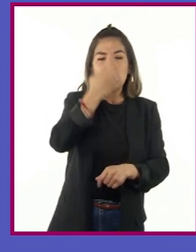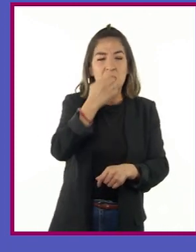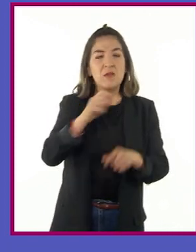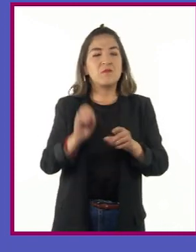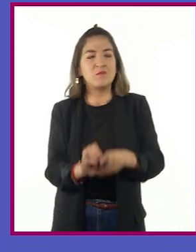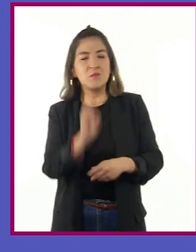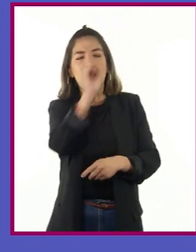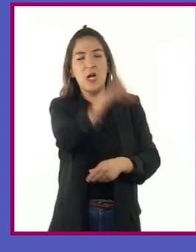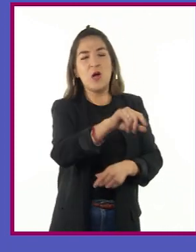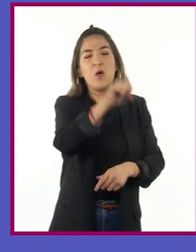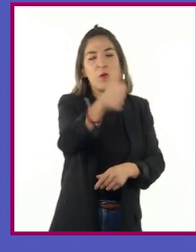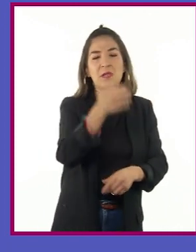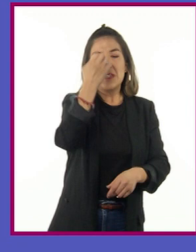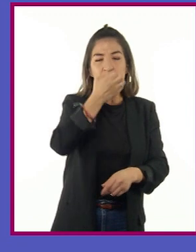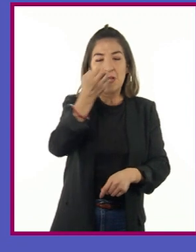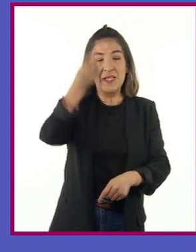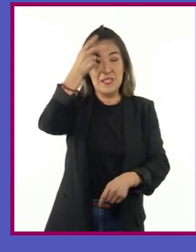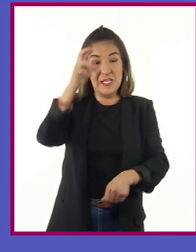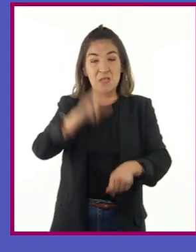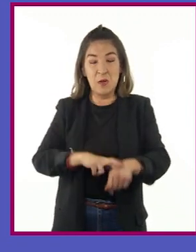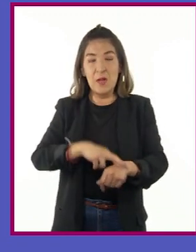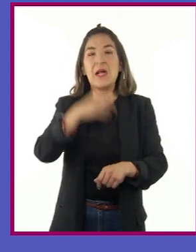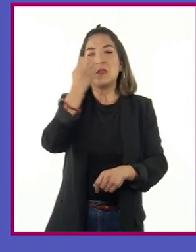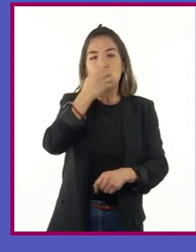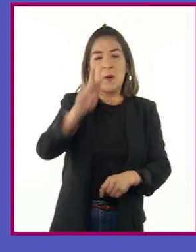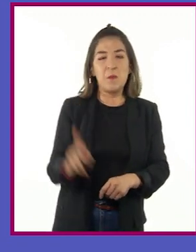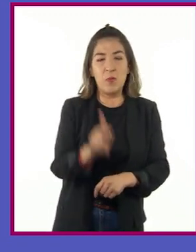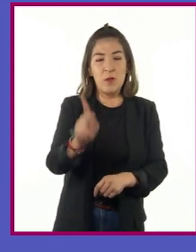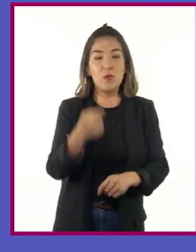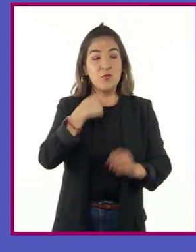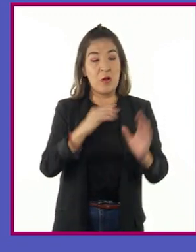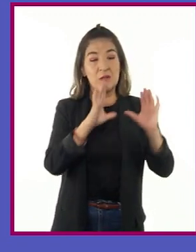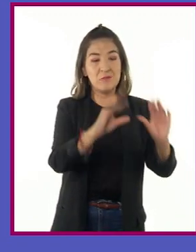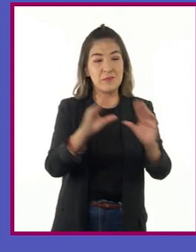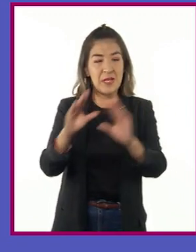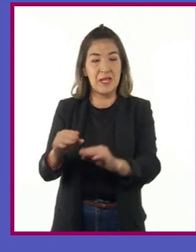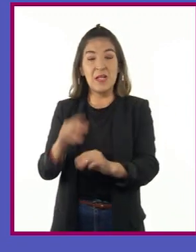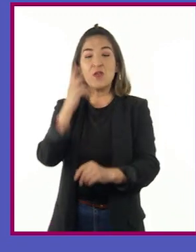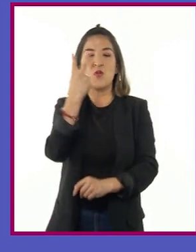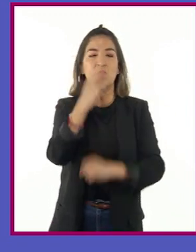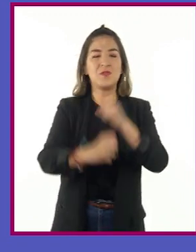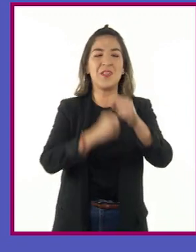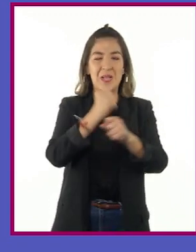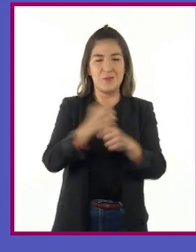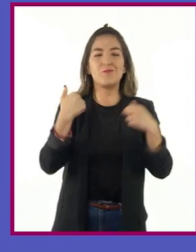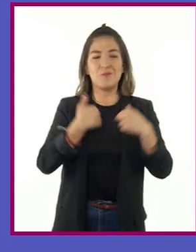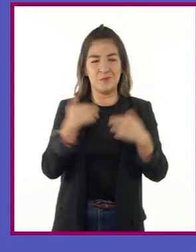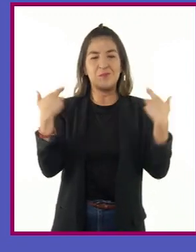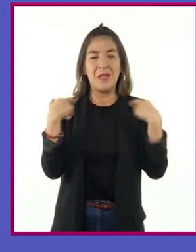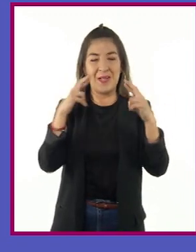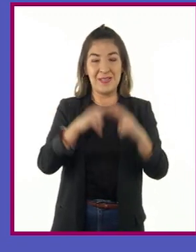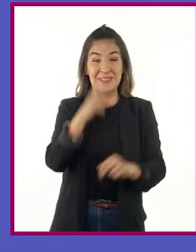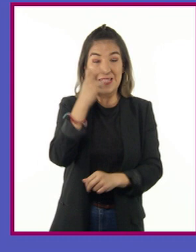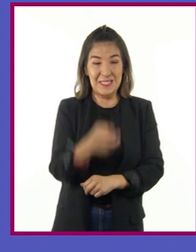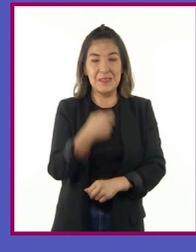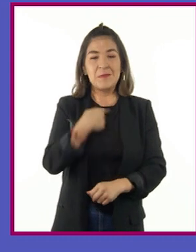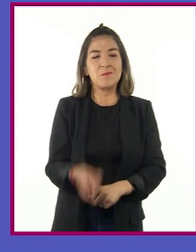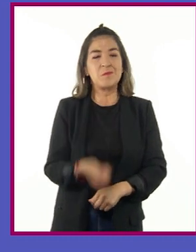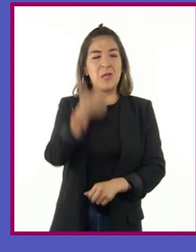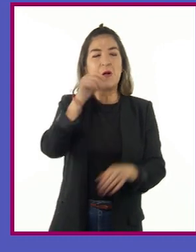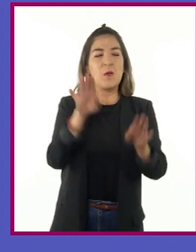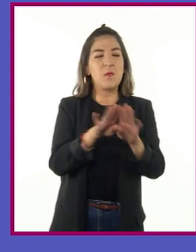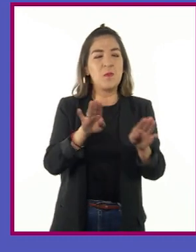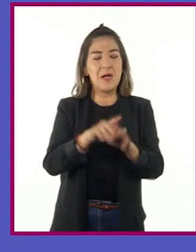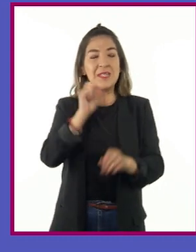la dirección de una escuela rural, donde enseñé 2 años. Ese fue el periodo que considero